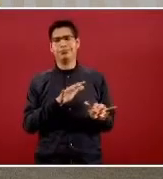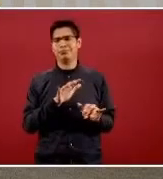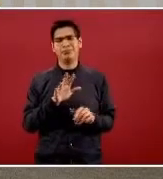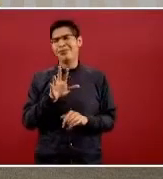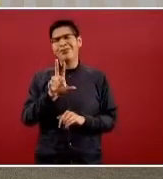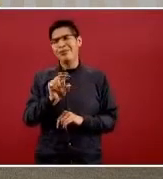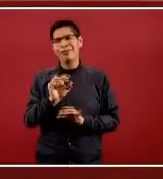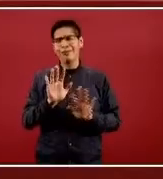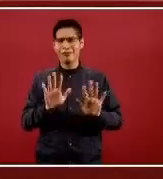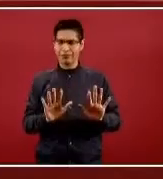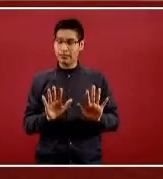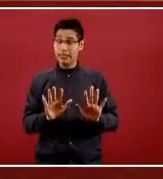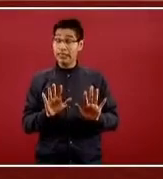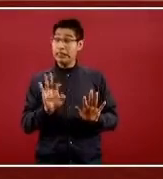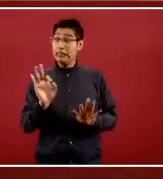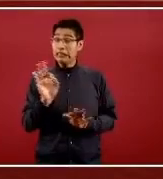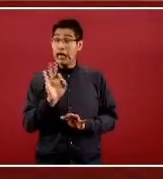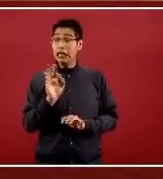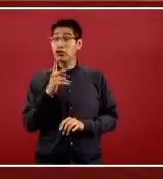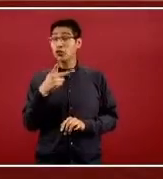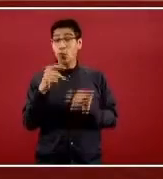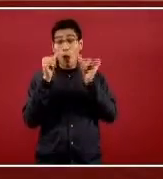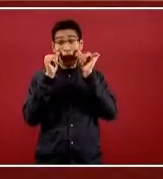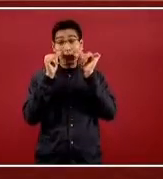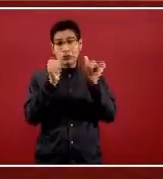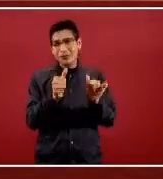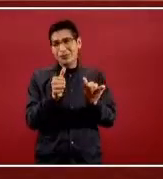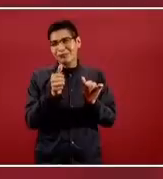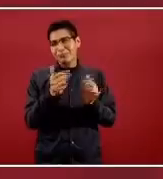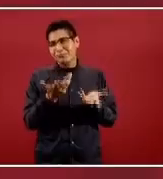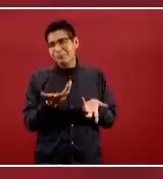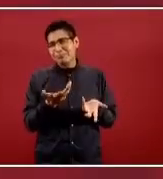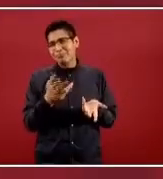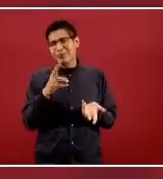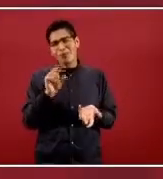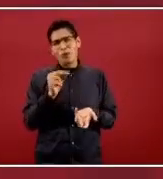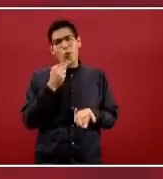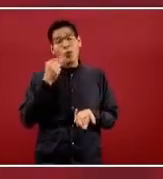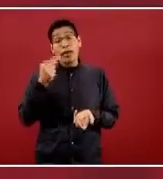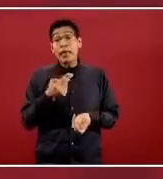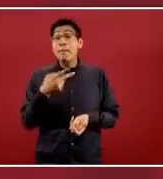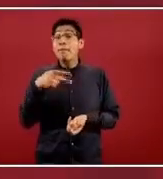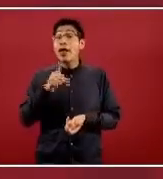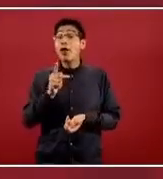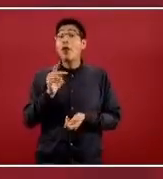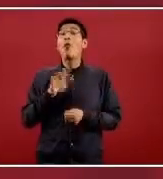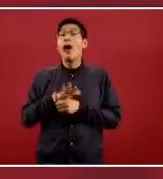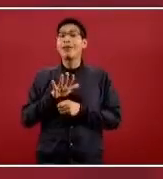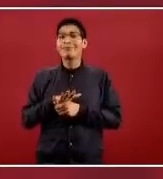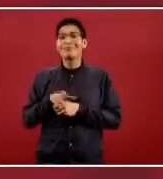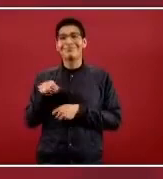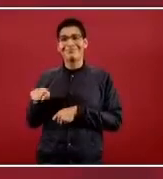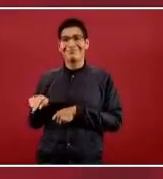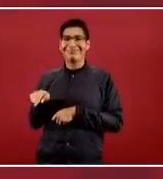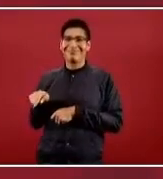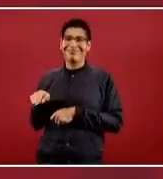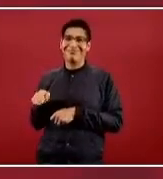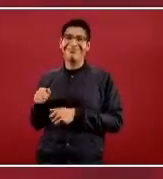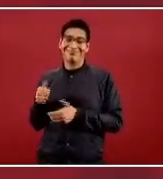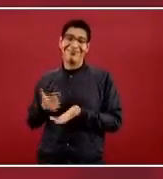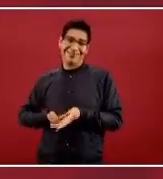atención tan relevante como si lo necesita alguien que tuviera riesgo de complicarse o signos de